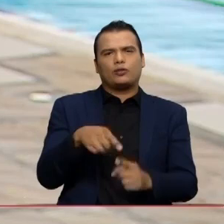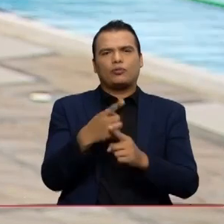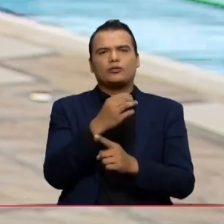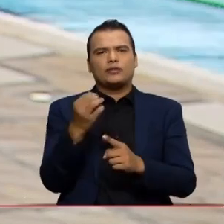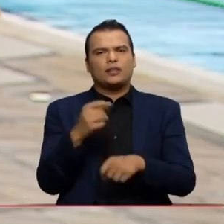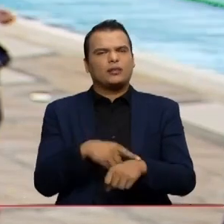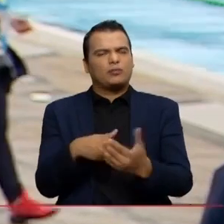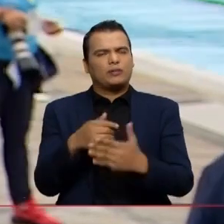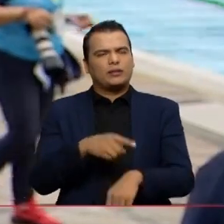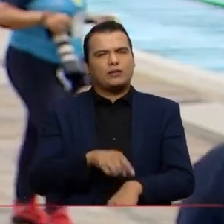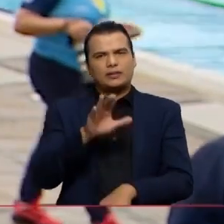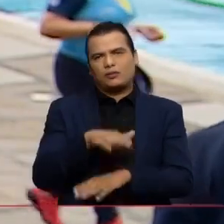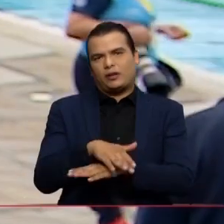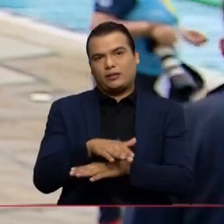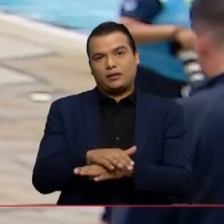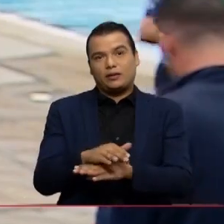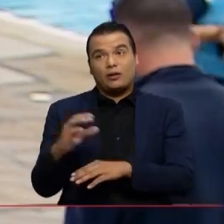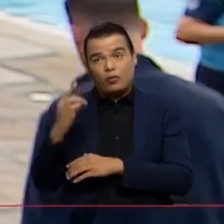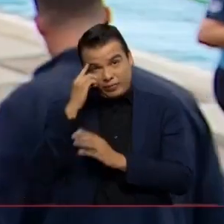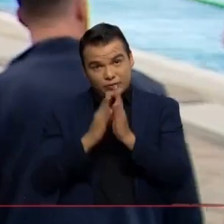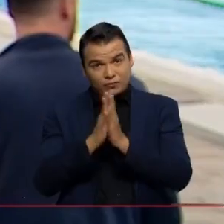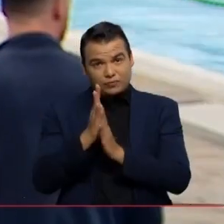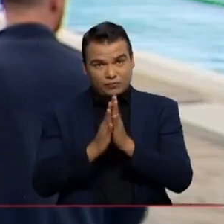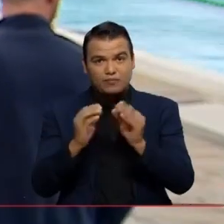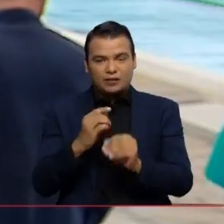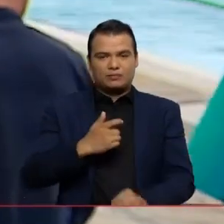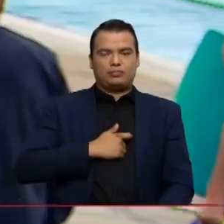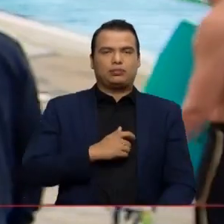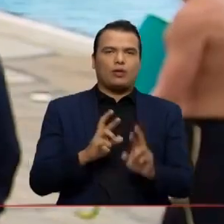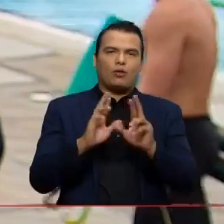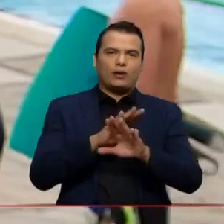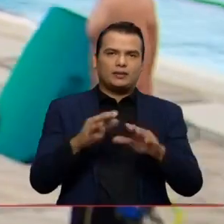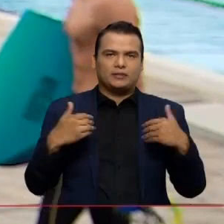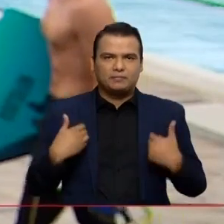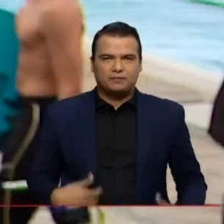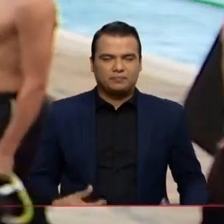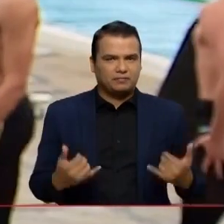por supuesto los colombianos esperan sumar más medallas para Colombia. Me despido de las